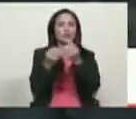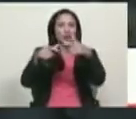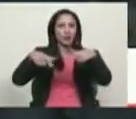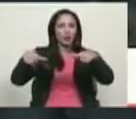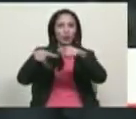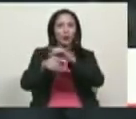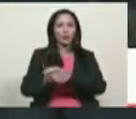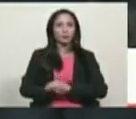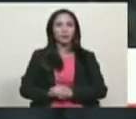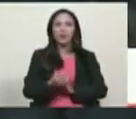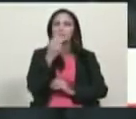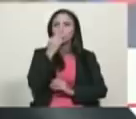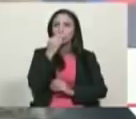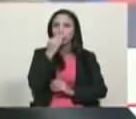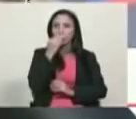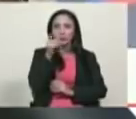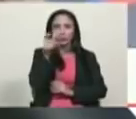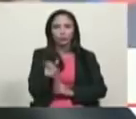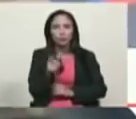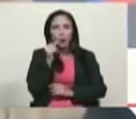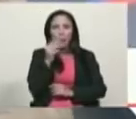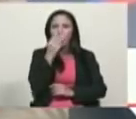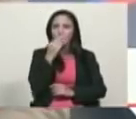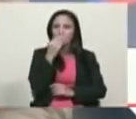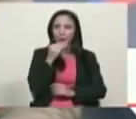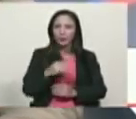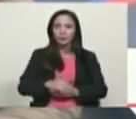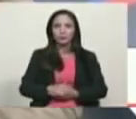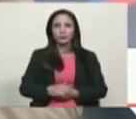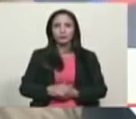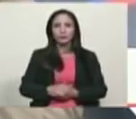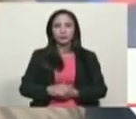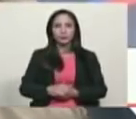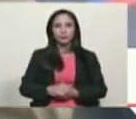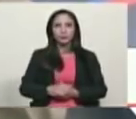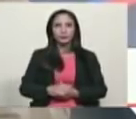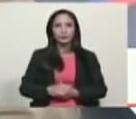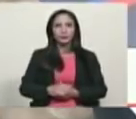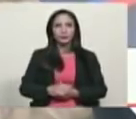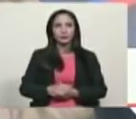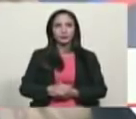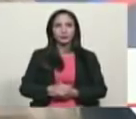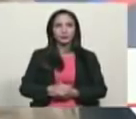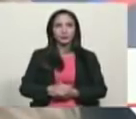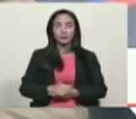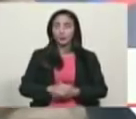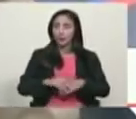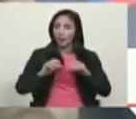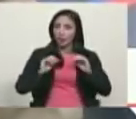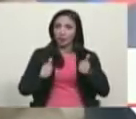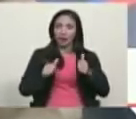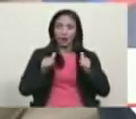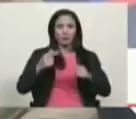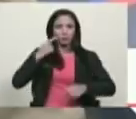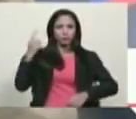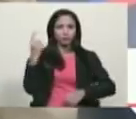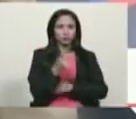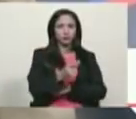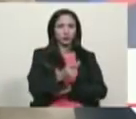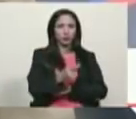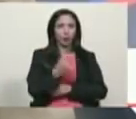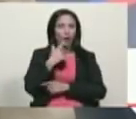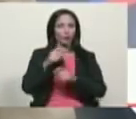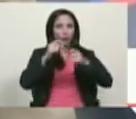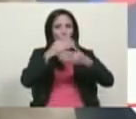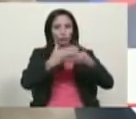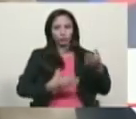es la oficina del canciller de la República. Esa era la oficina del general Cipriano Castro. Y desde allí dictó una proclama